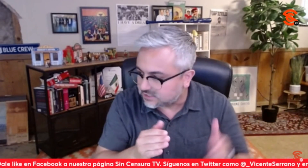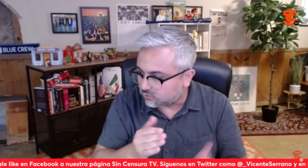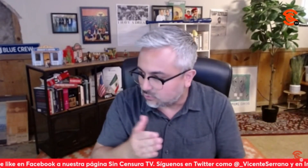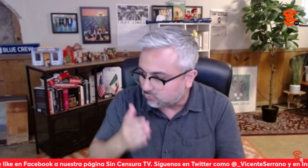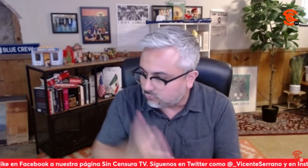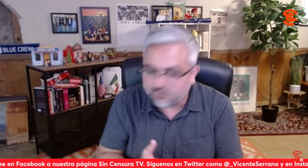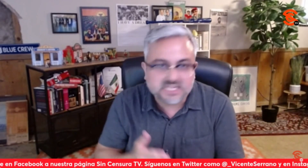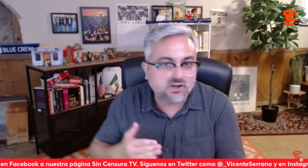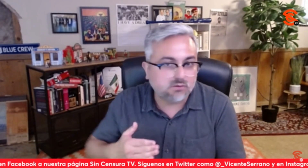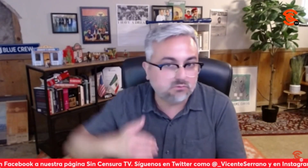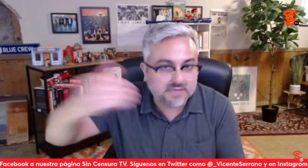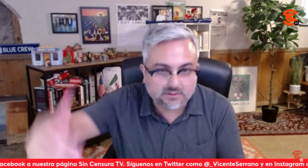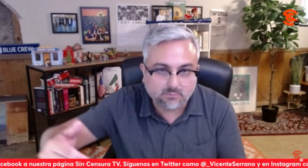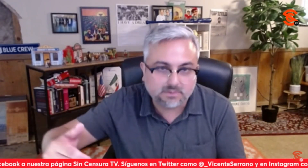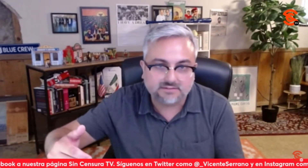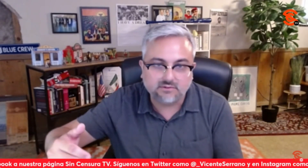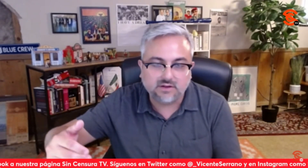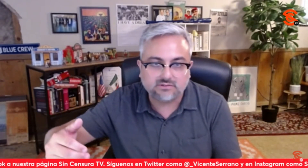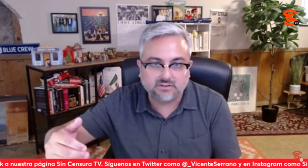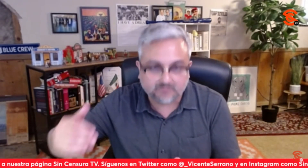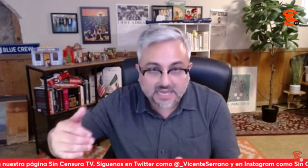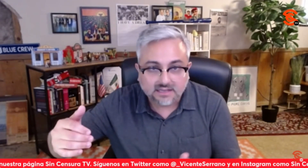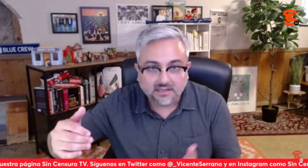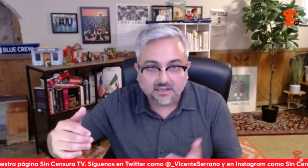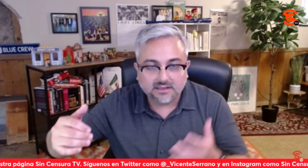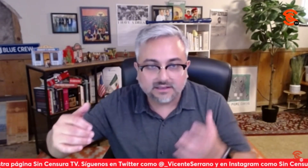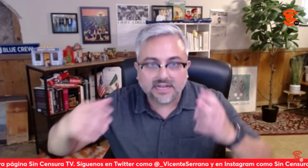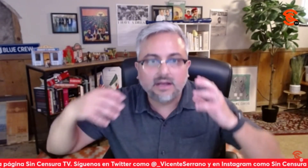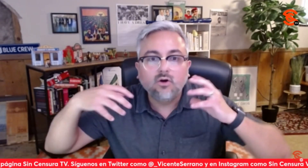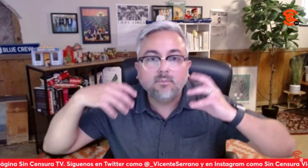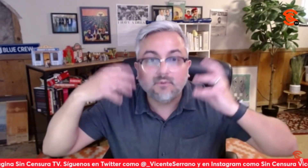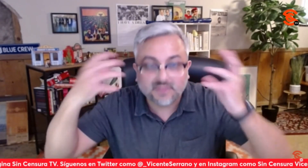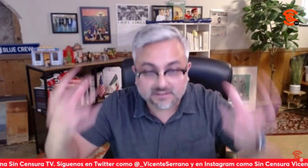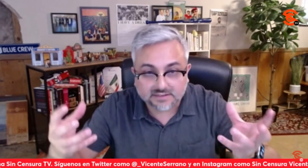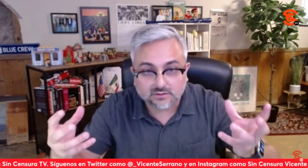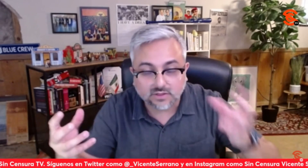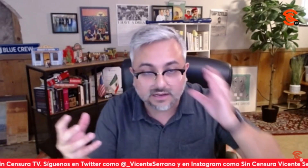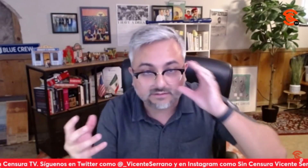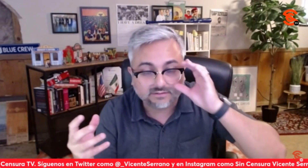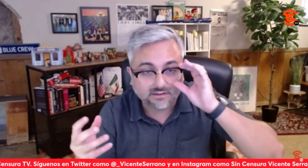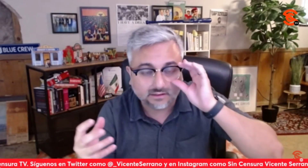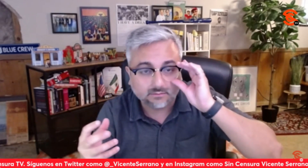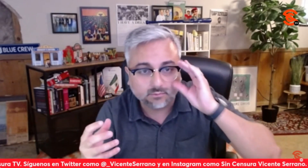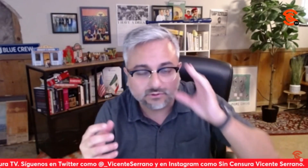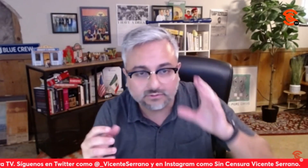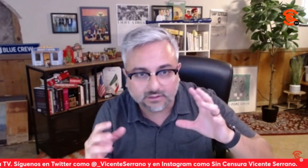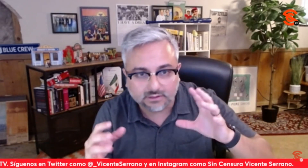derecha, sino como un fin, como un medio para hacer una cosa fea, que era oponerse a todas las